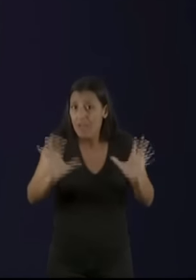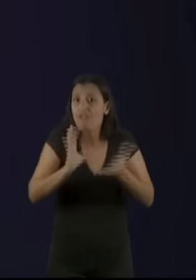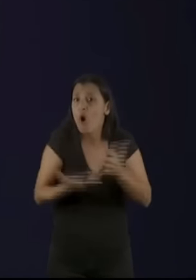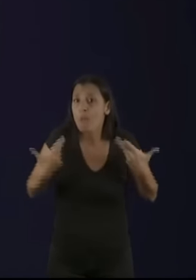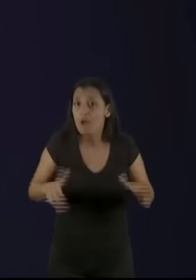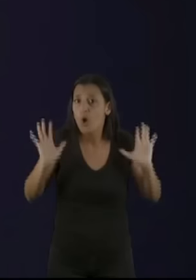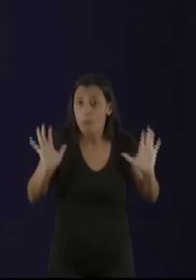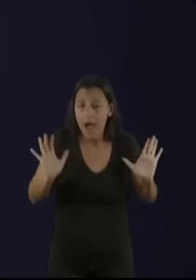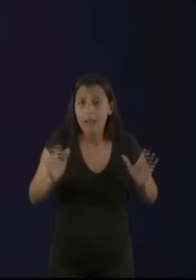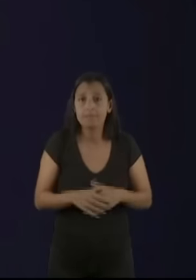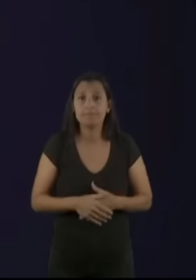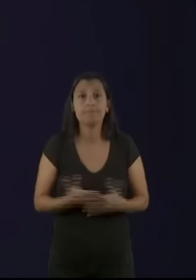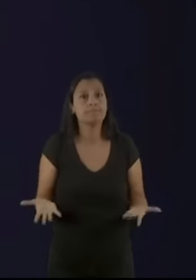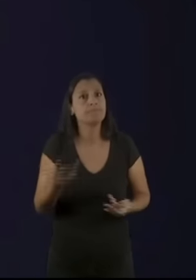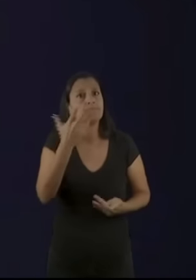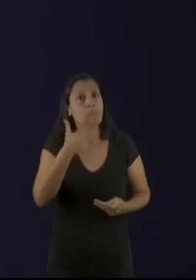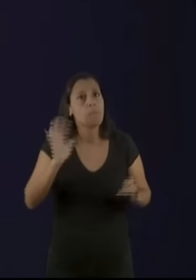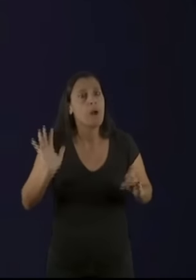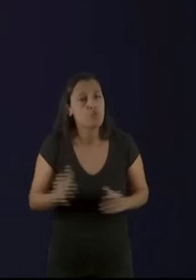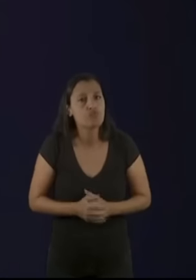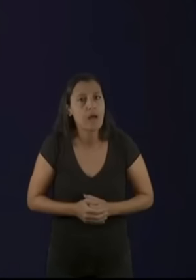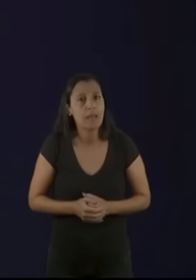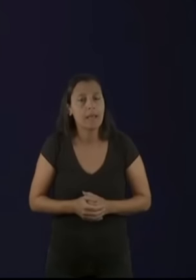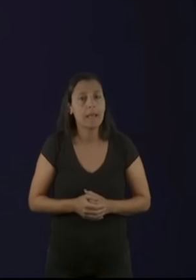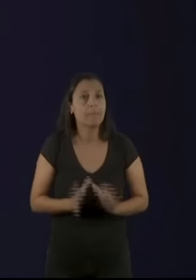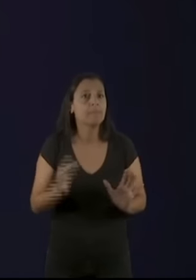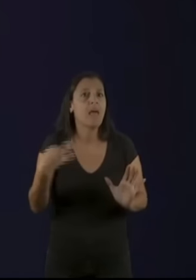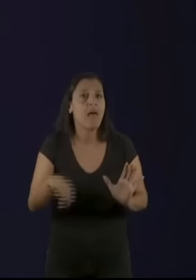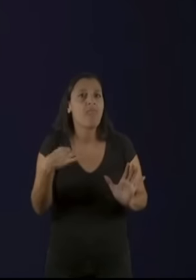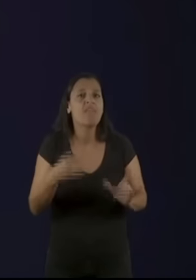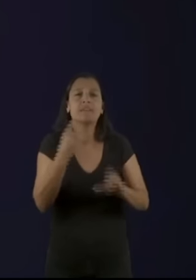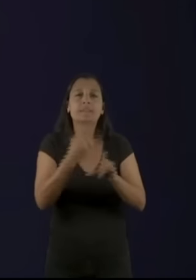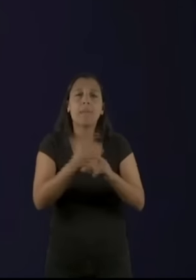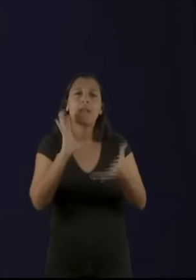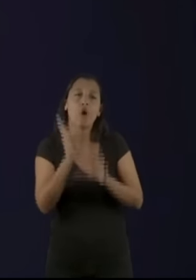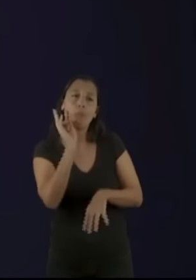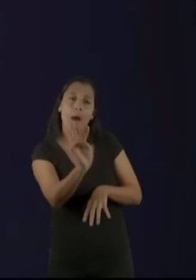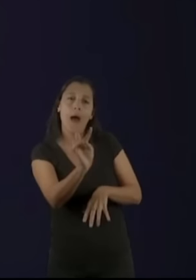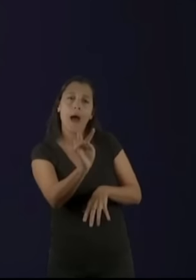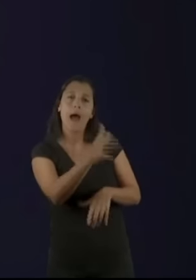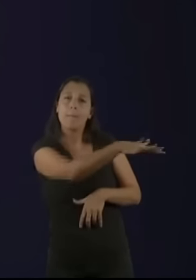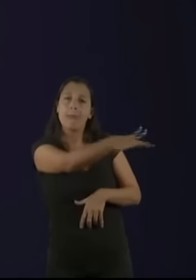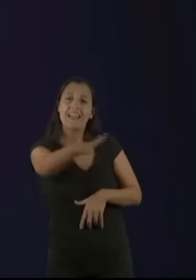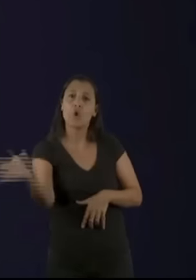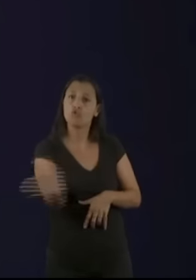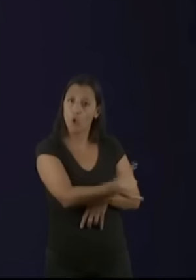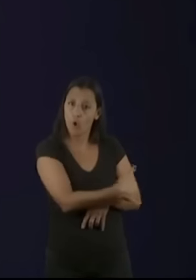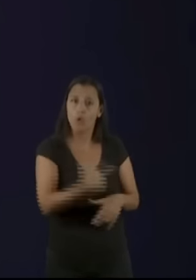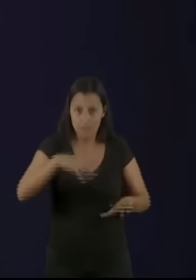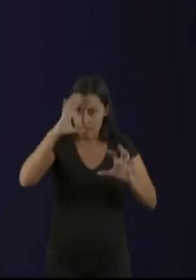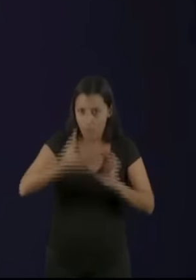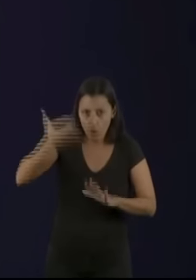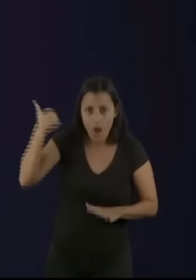sea sería interesante que la la vara sea siempre la misma no porque recuerdo tantos